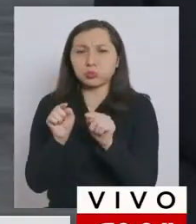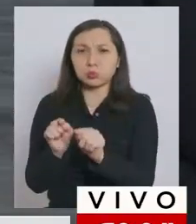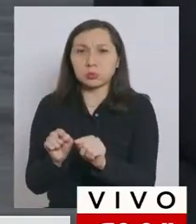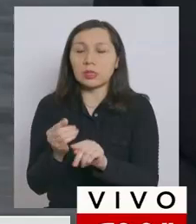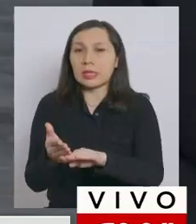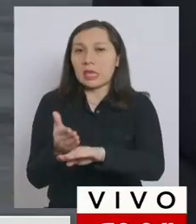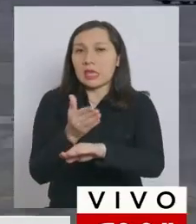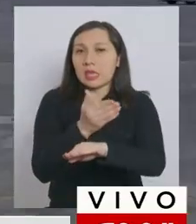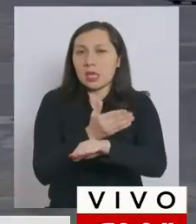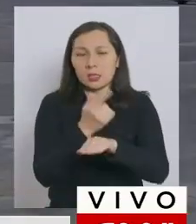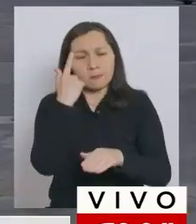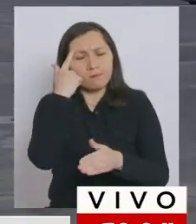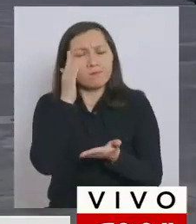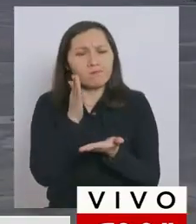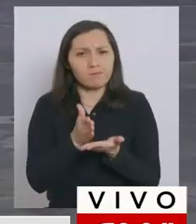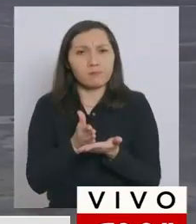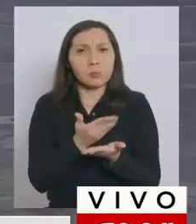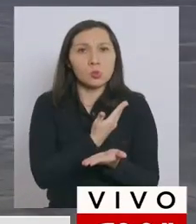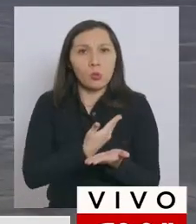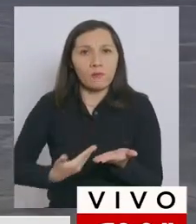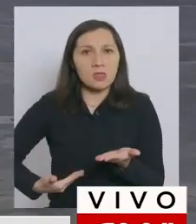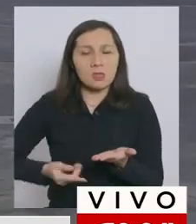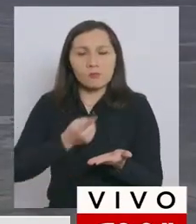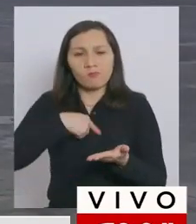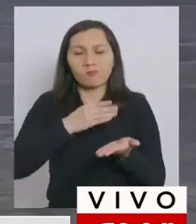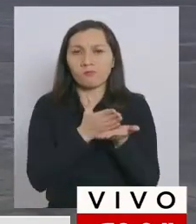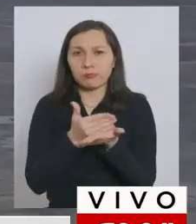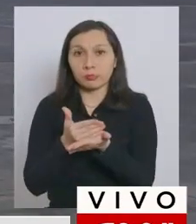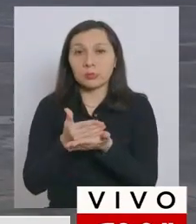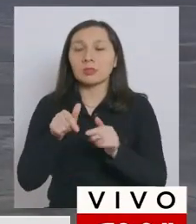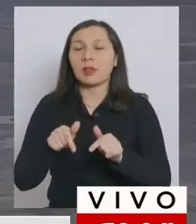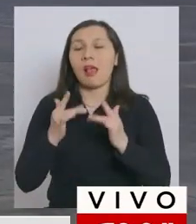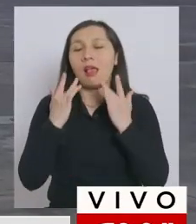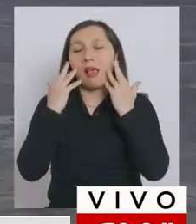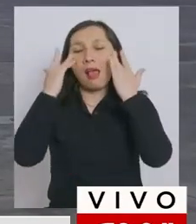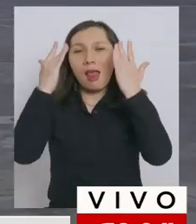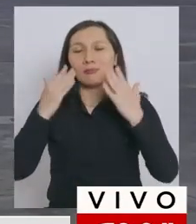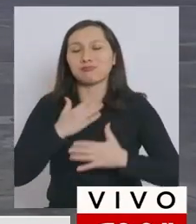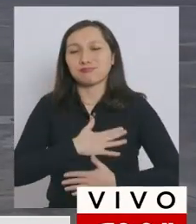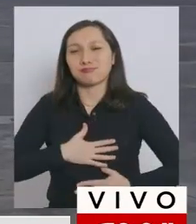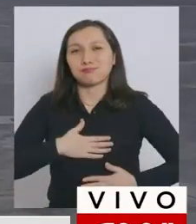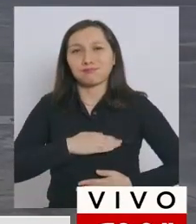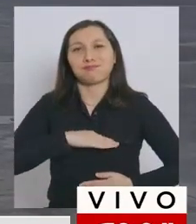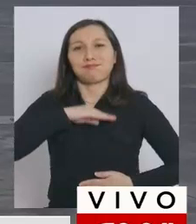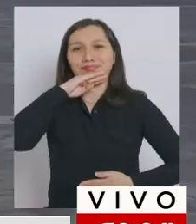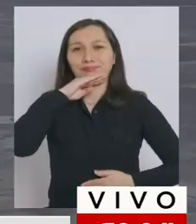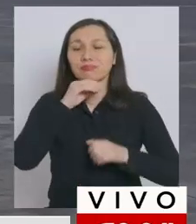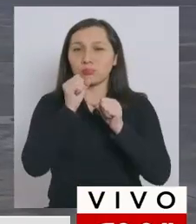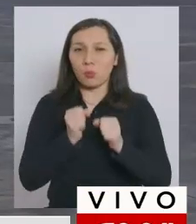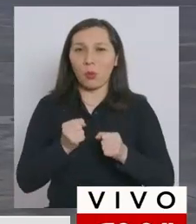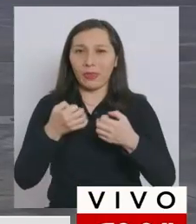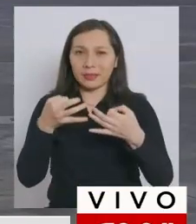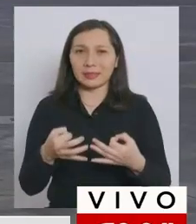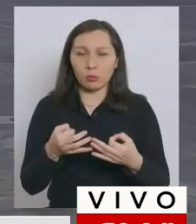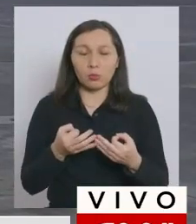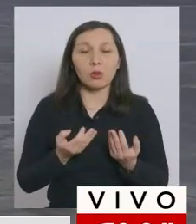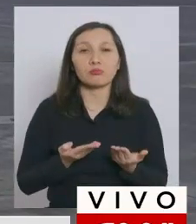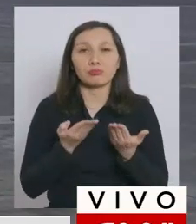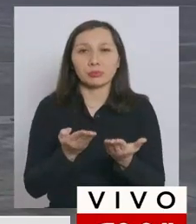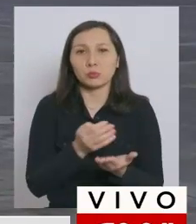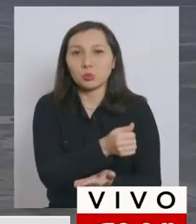temprana y decidida de nuestro gobierno hoy tenemos la alegría y la satisfacción de poder asegurarles a todos